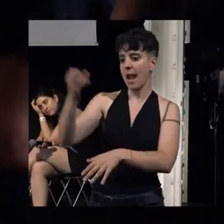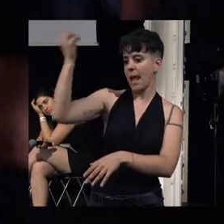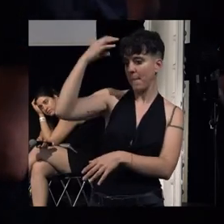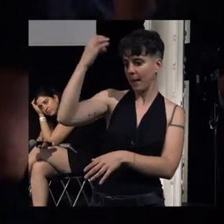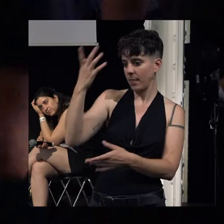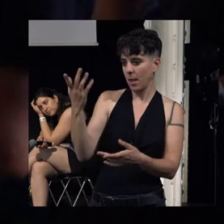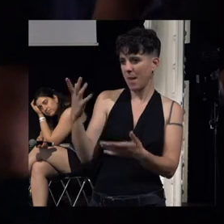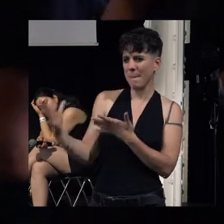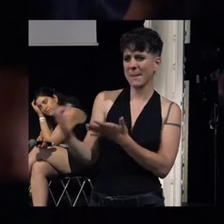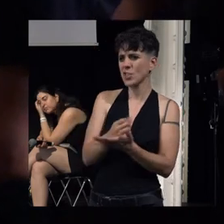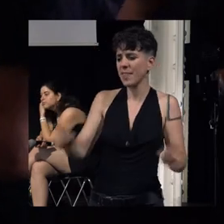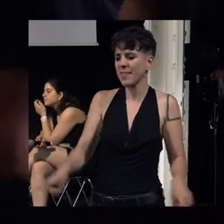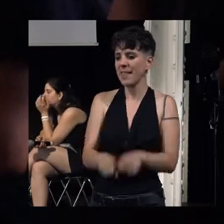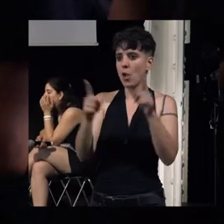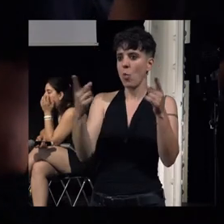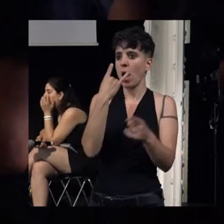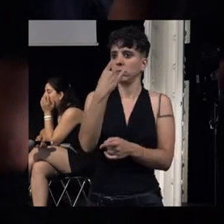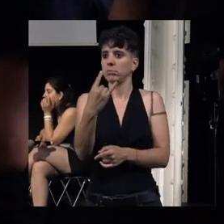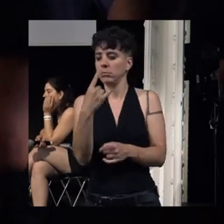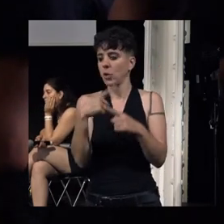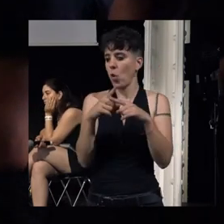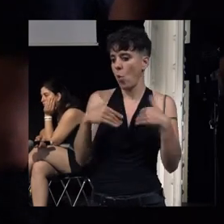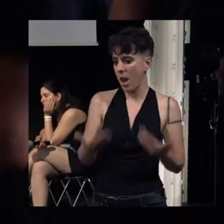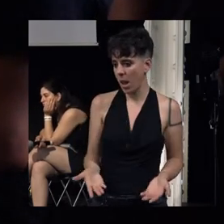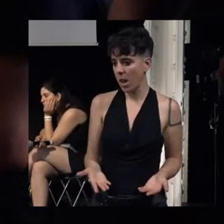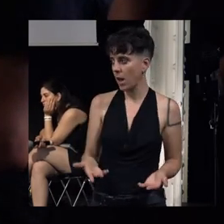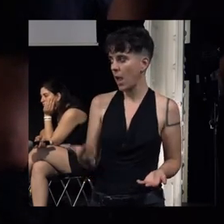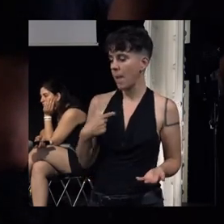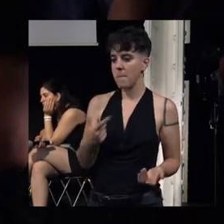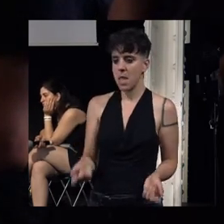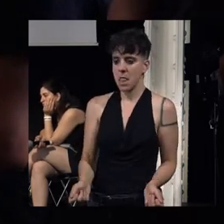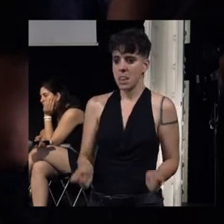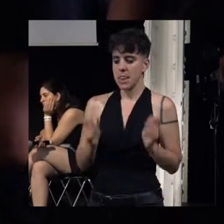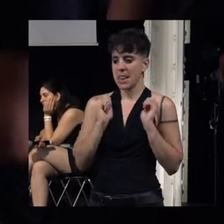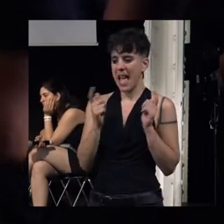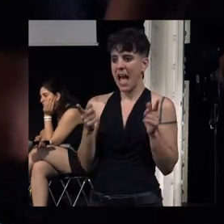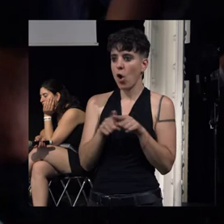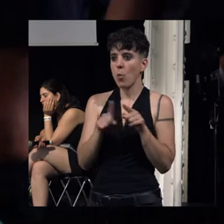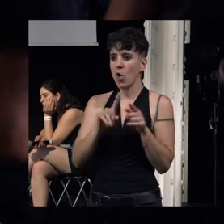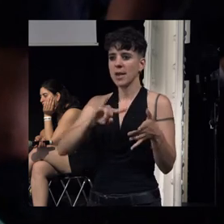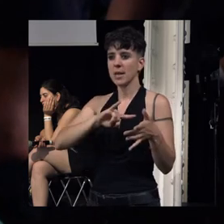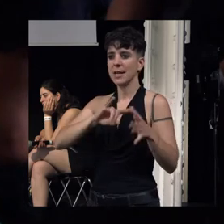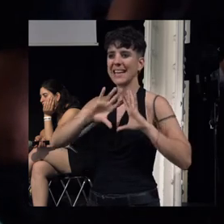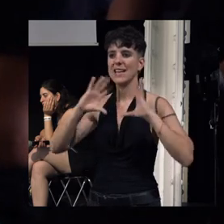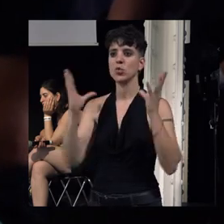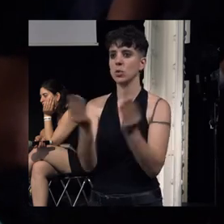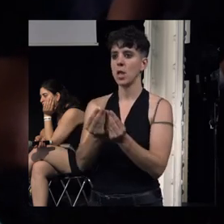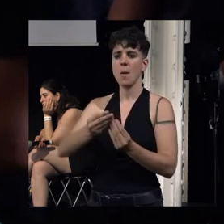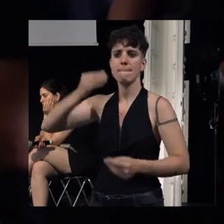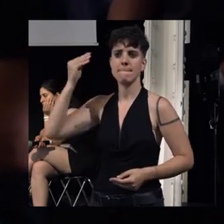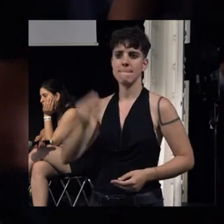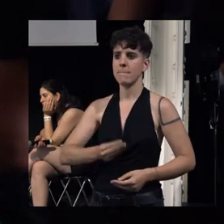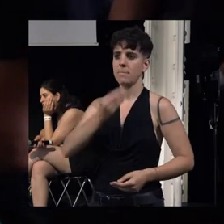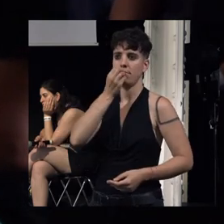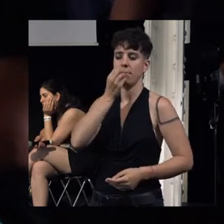personas, independientemente de su orientación sexual, a mí me están dando unos frutos súper buenos. Entonces, dejar de plantearnos como